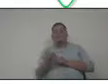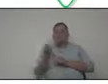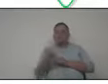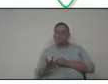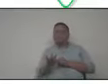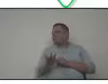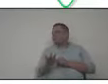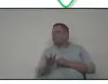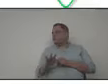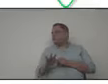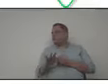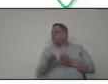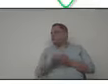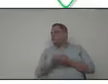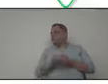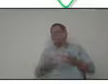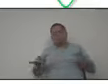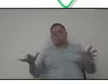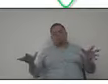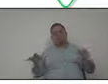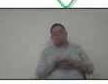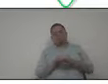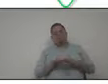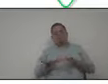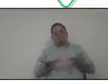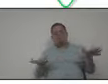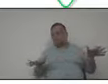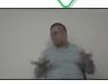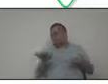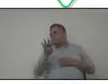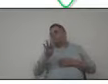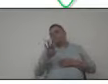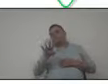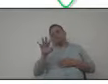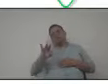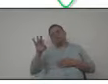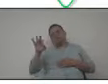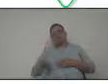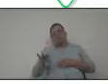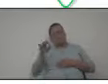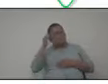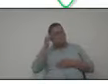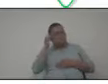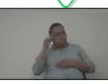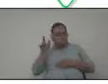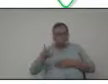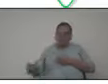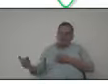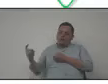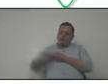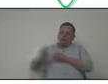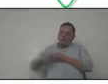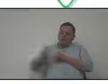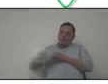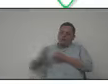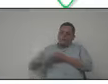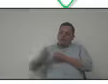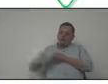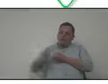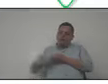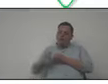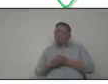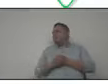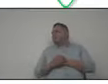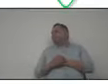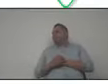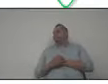una dispersión geográfica que es el 45% de los afiliados. Ese ha sido uno